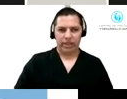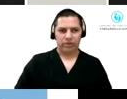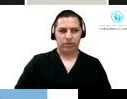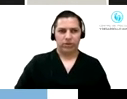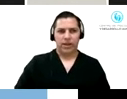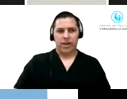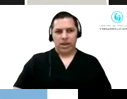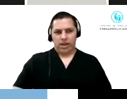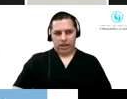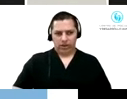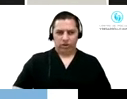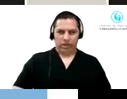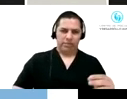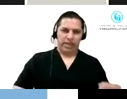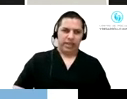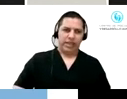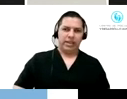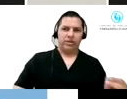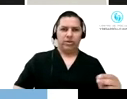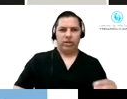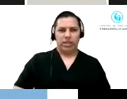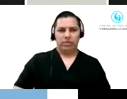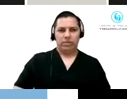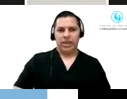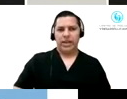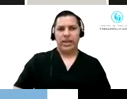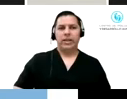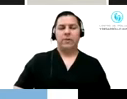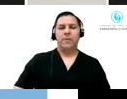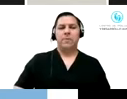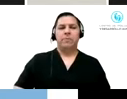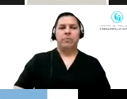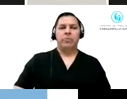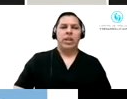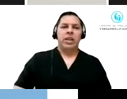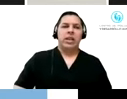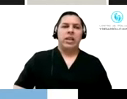llega a afectar a todos. Entonces, ya expliqué sexo, ya expliqué género,